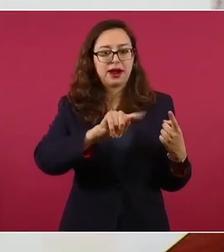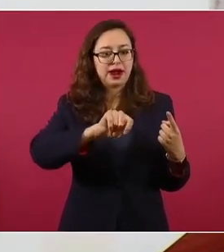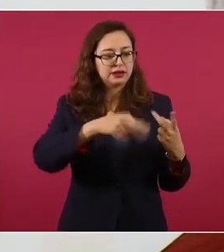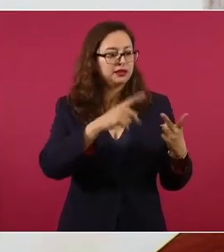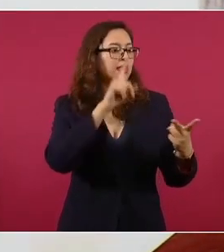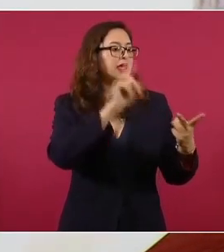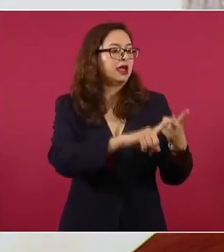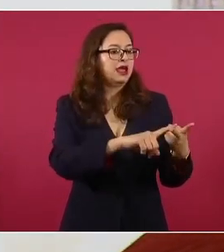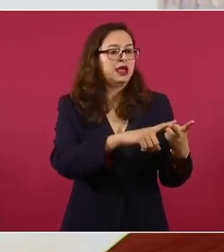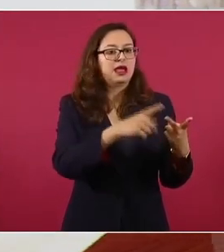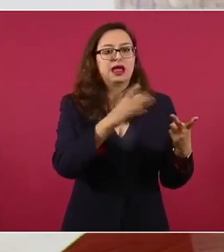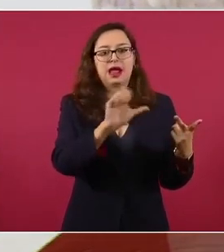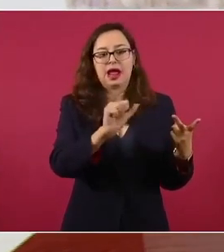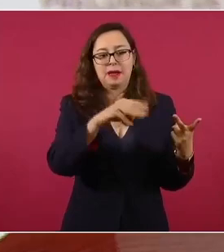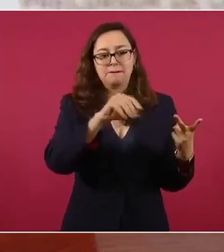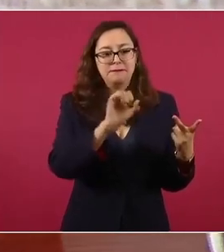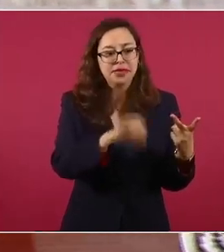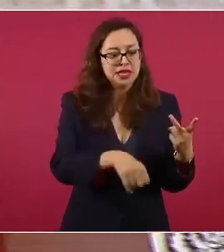Krause,